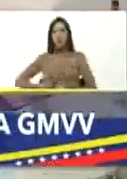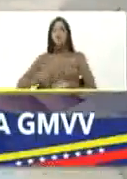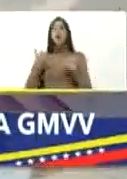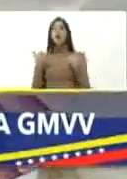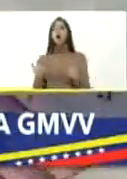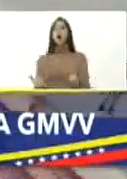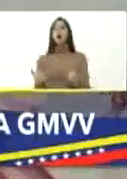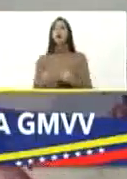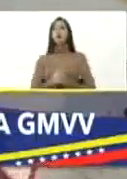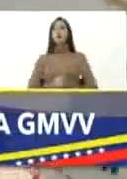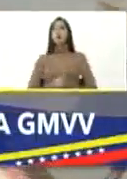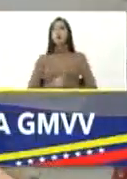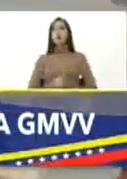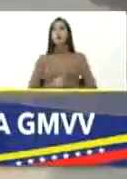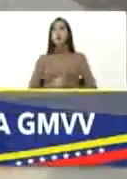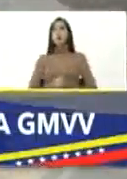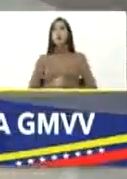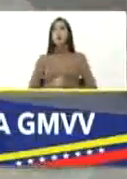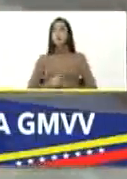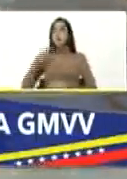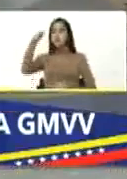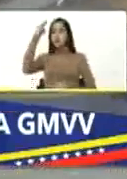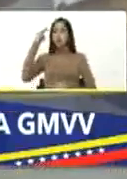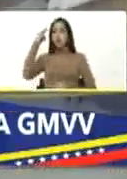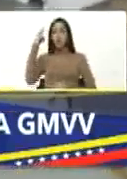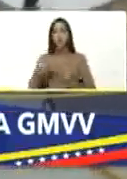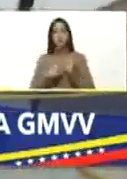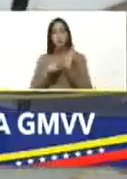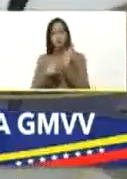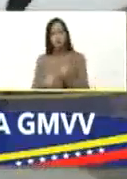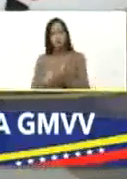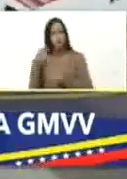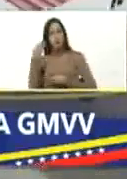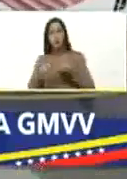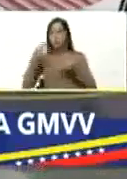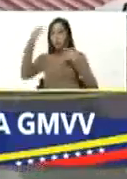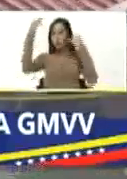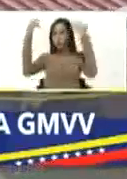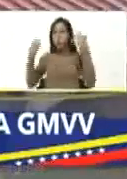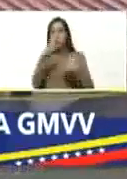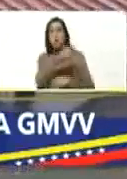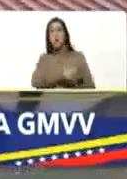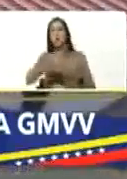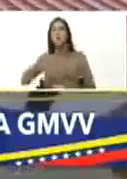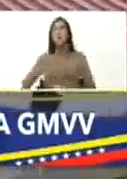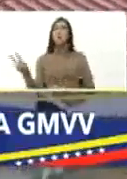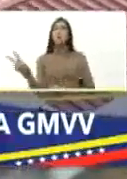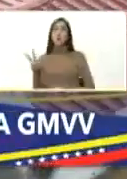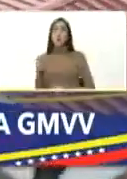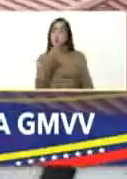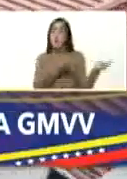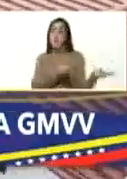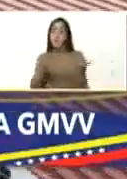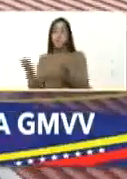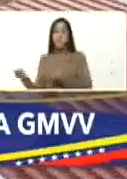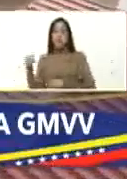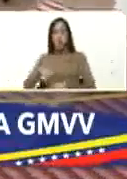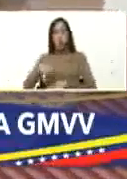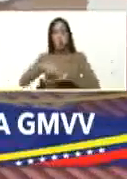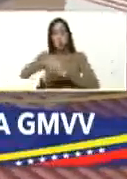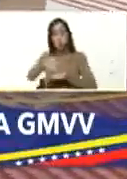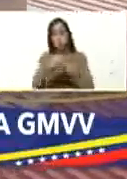esto sea una realidad, se materialice el sueño de todos los venezolanos. Darle la bienvenida, presidente, a este municipio